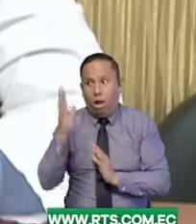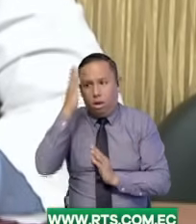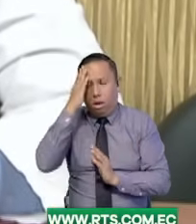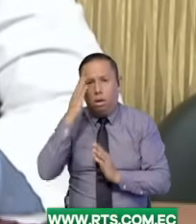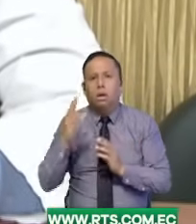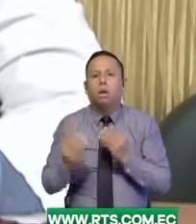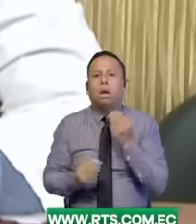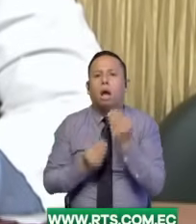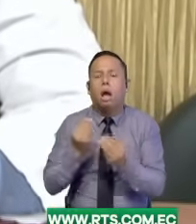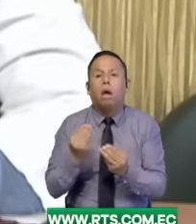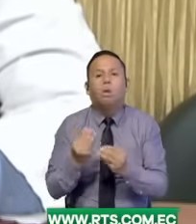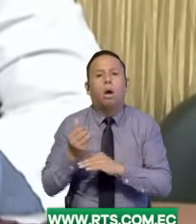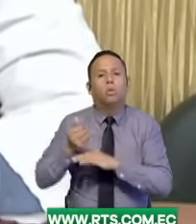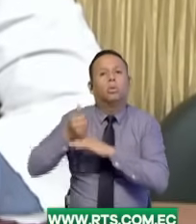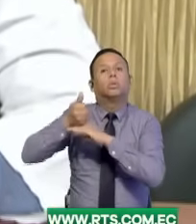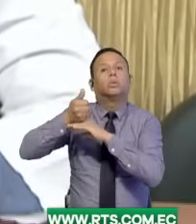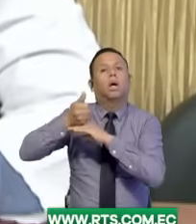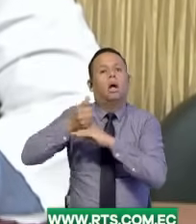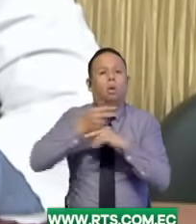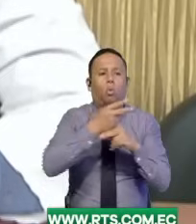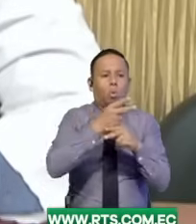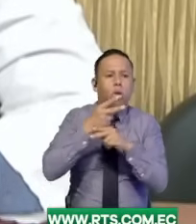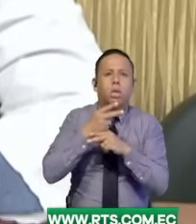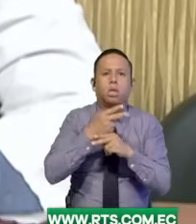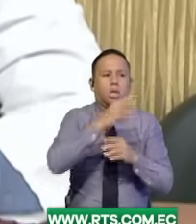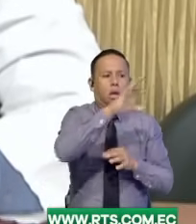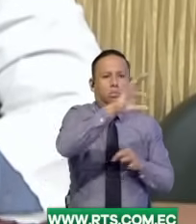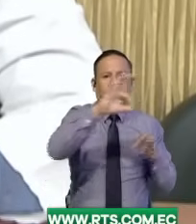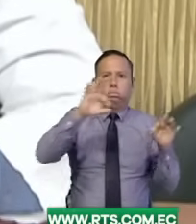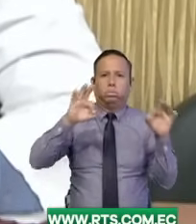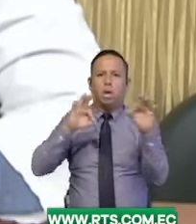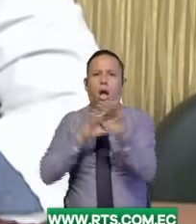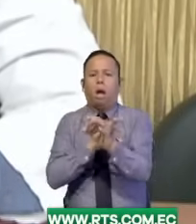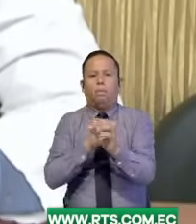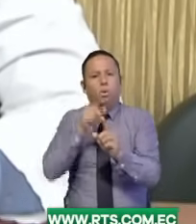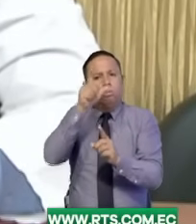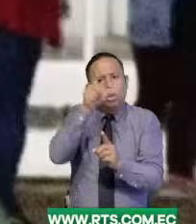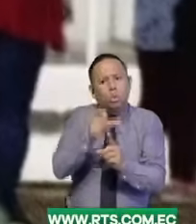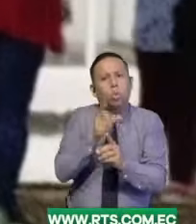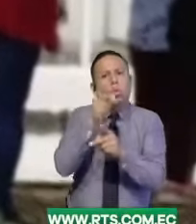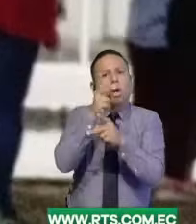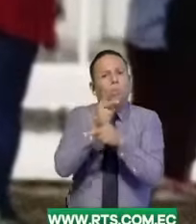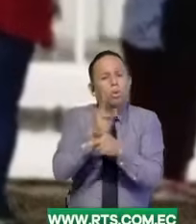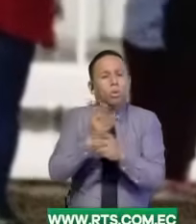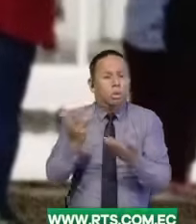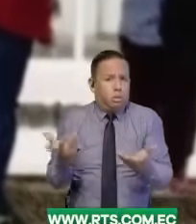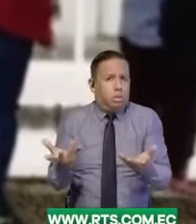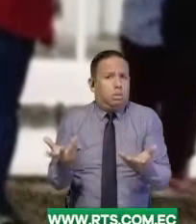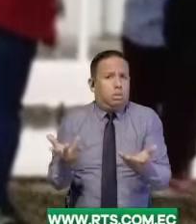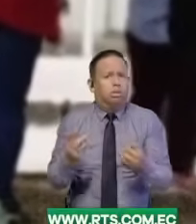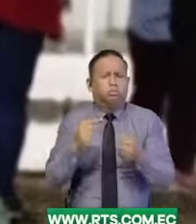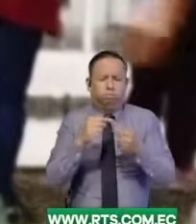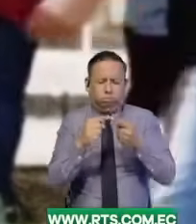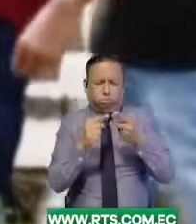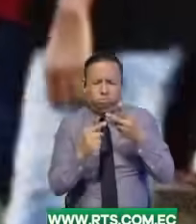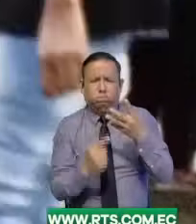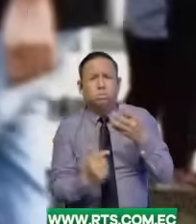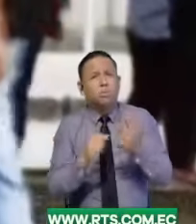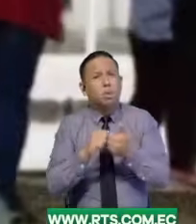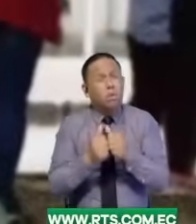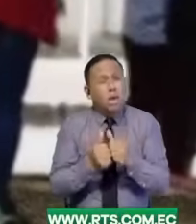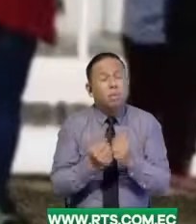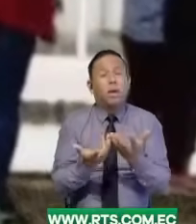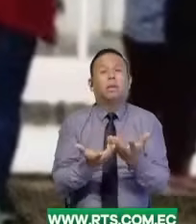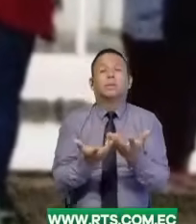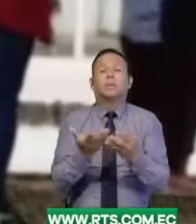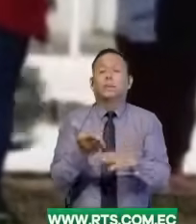Sanitaria Nacional y se procedía al cambio para precautelar la integridad de ese profesional. Por estas y otras situaciones que vistieron